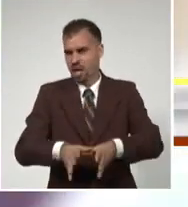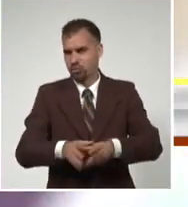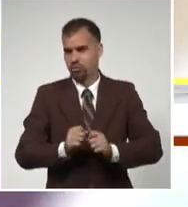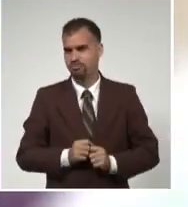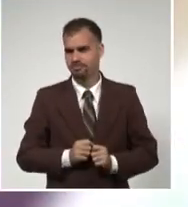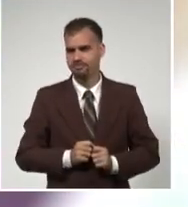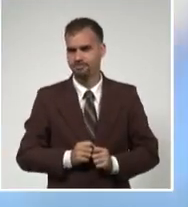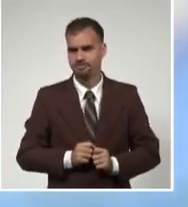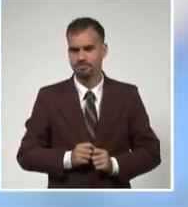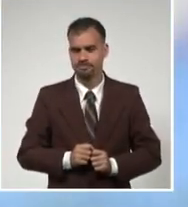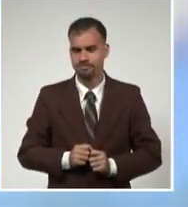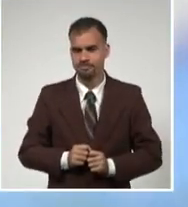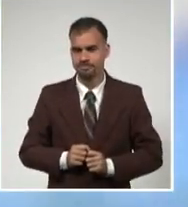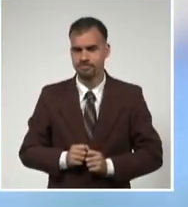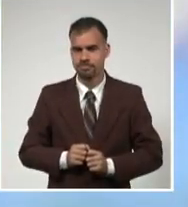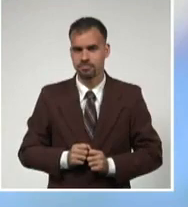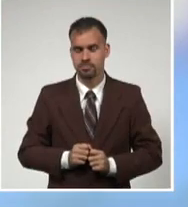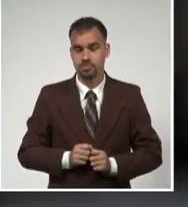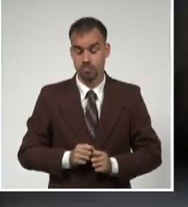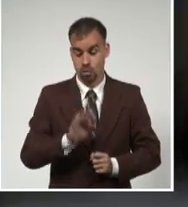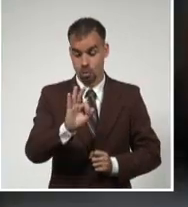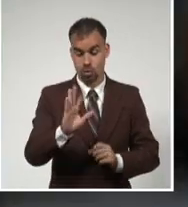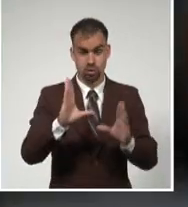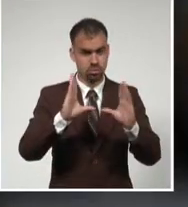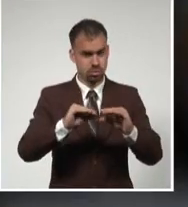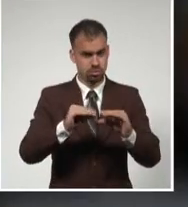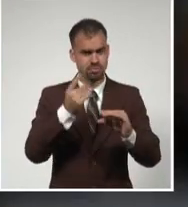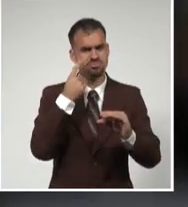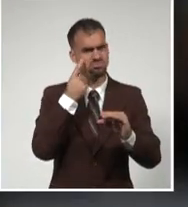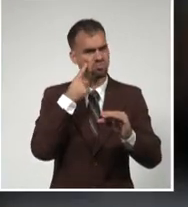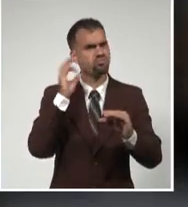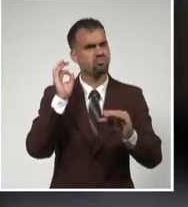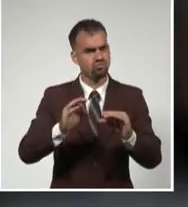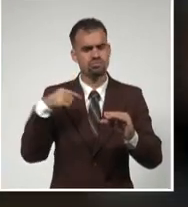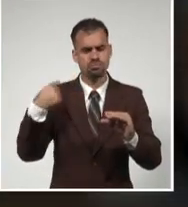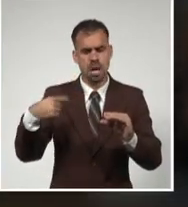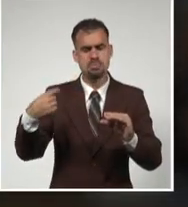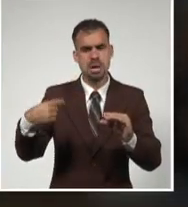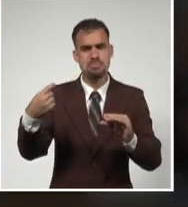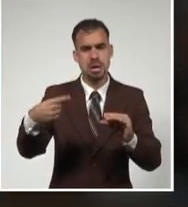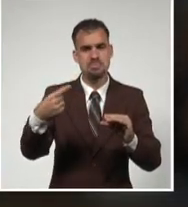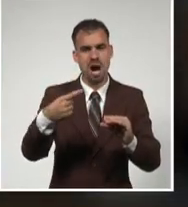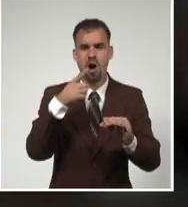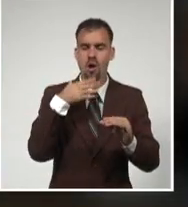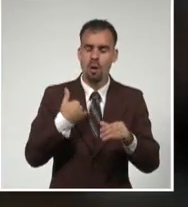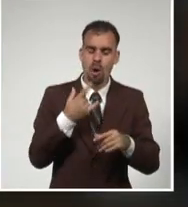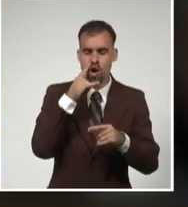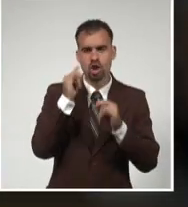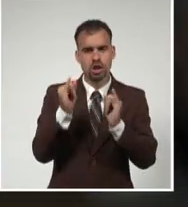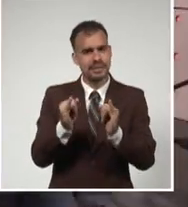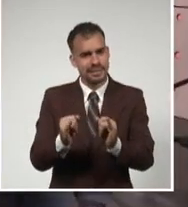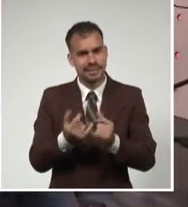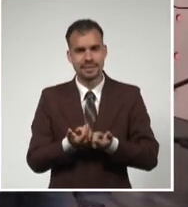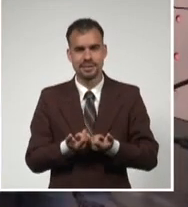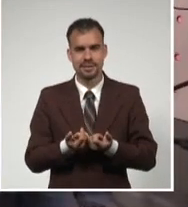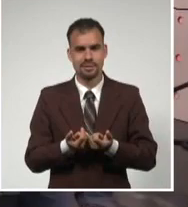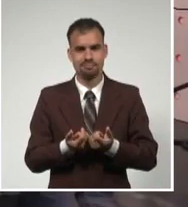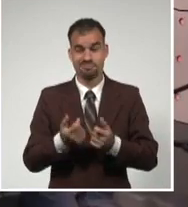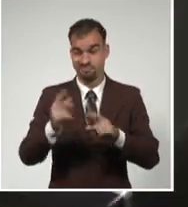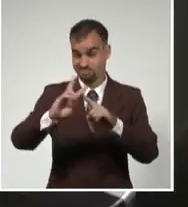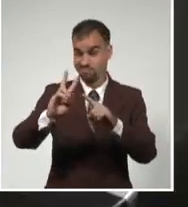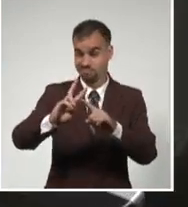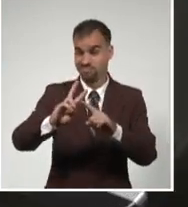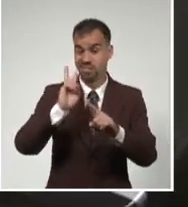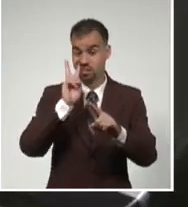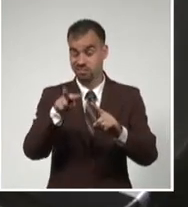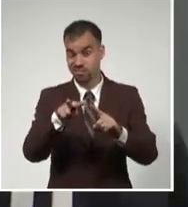sobre la antena. Las 8 de la noche hacen el sortilegio, desfilan ordenadas las noticias por la pantalla de venida vitrina y el selector del